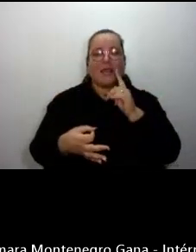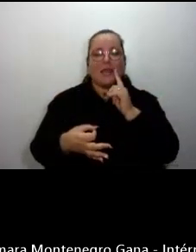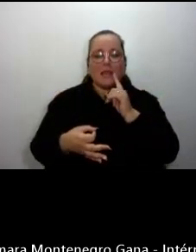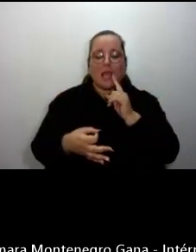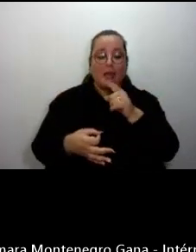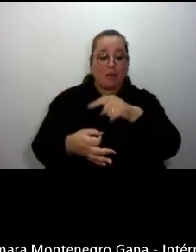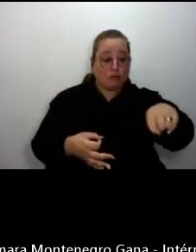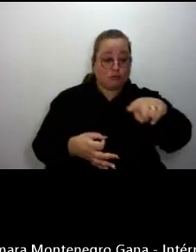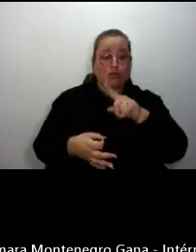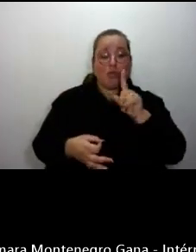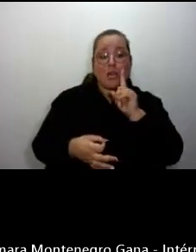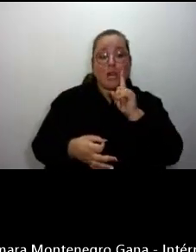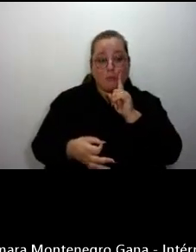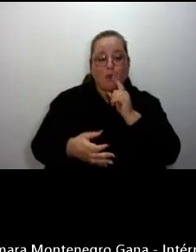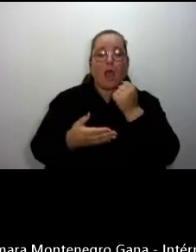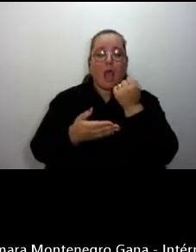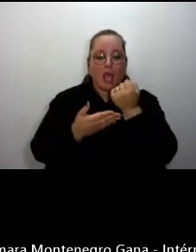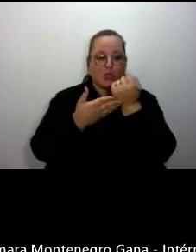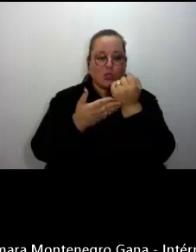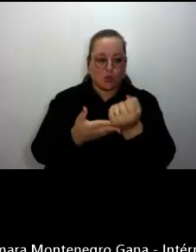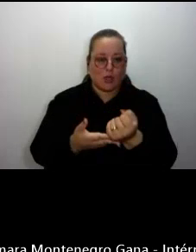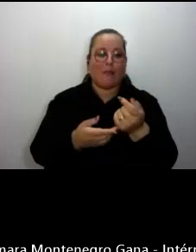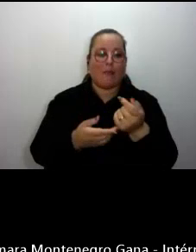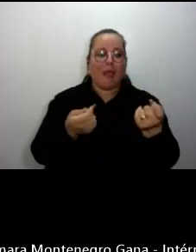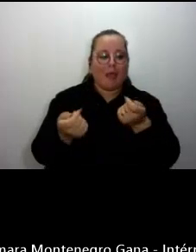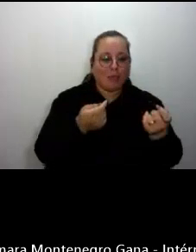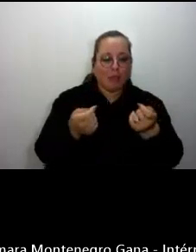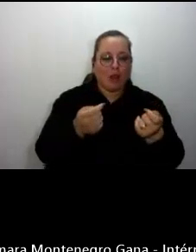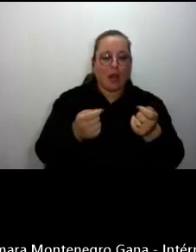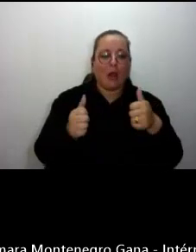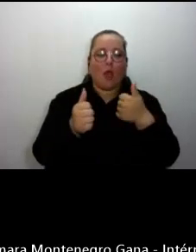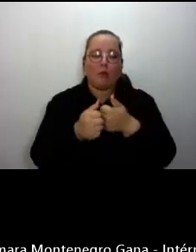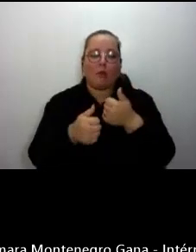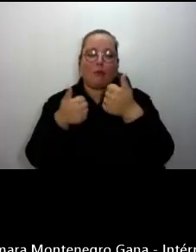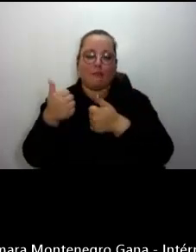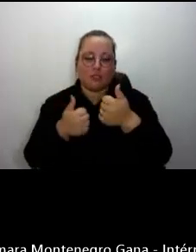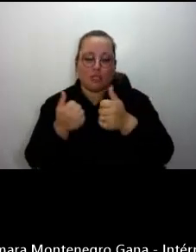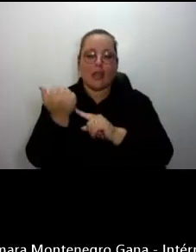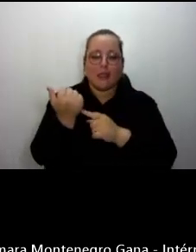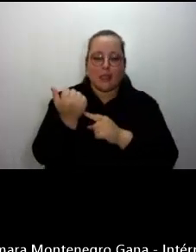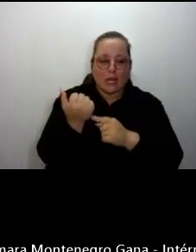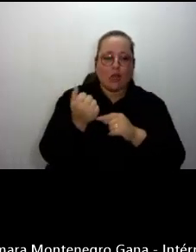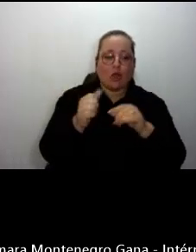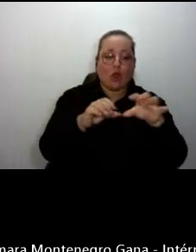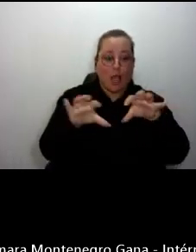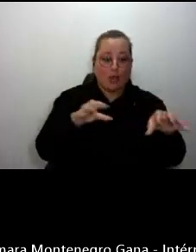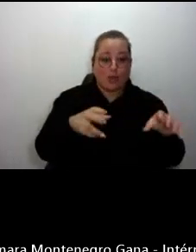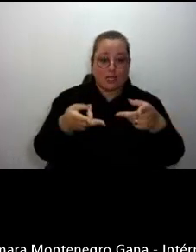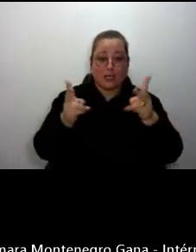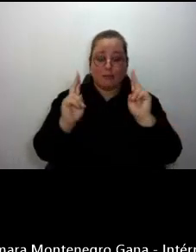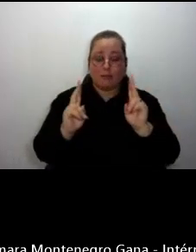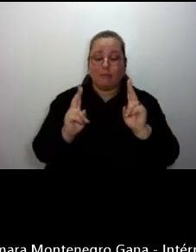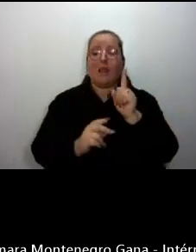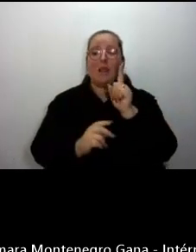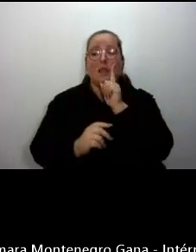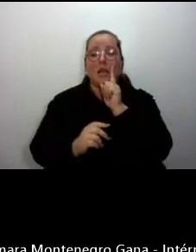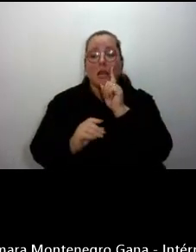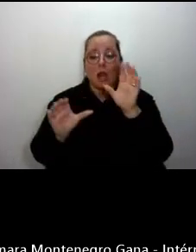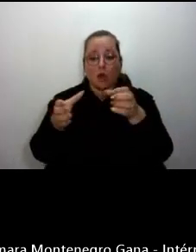presente desde cómo ellos van a gestionar de manera adecuada los apoyos profesionales técnicos y los materiales que permitan, ¿verdad?, a los equipos